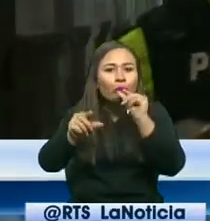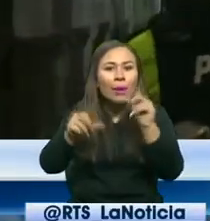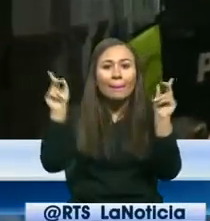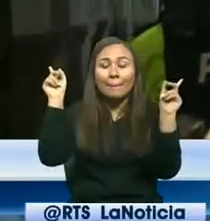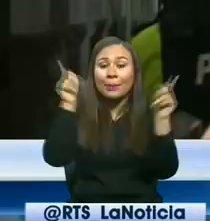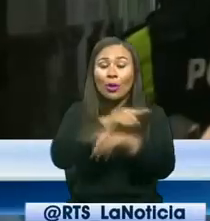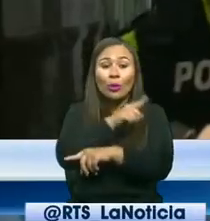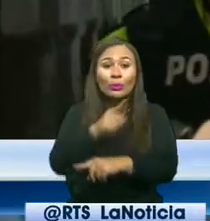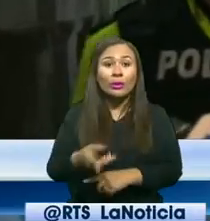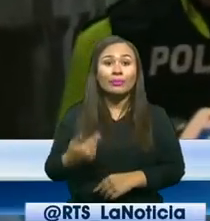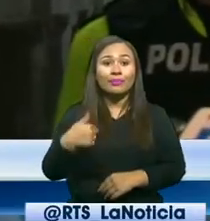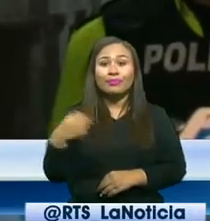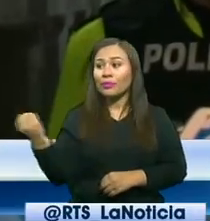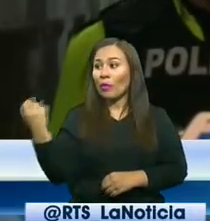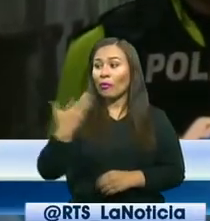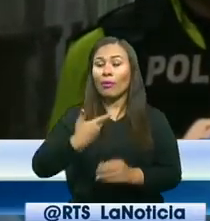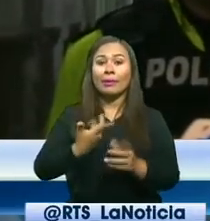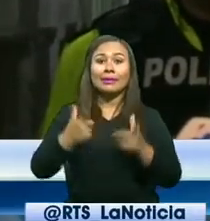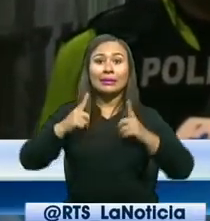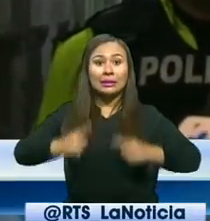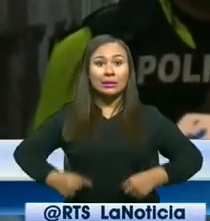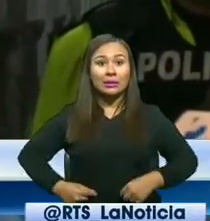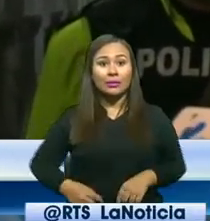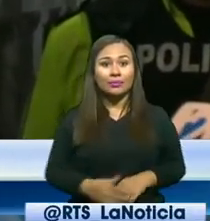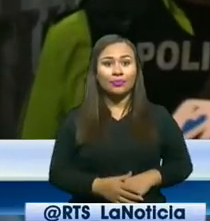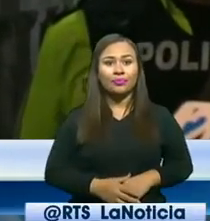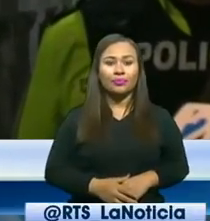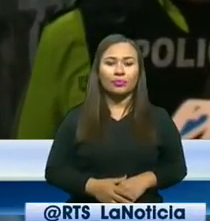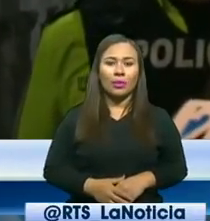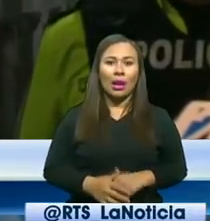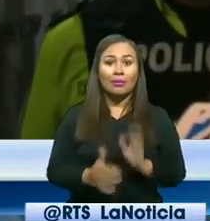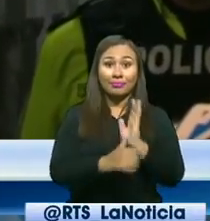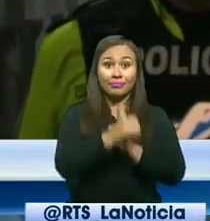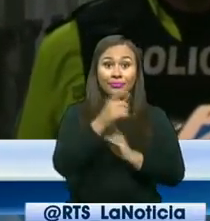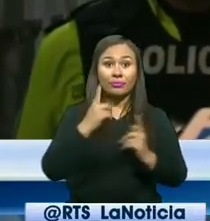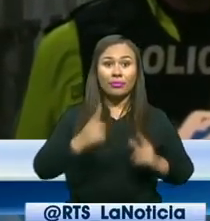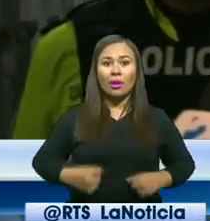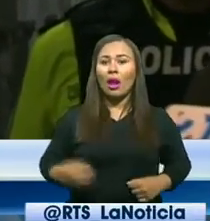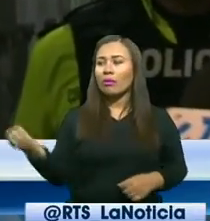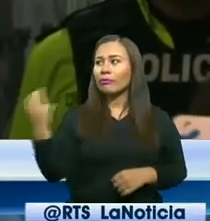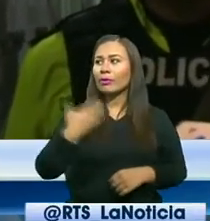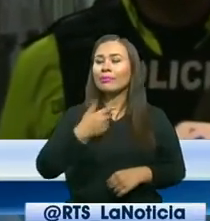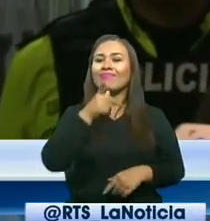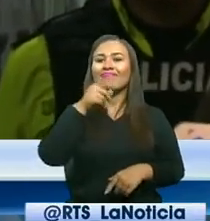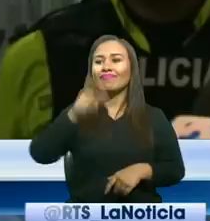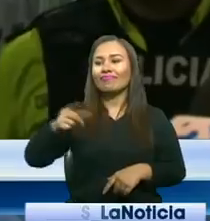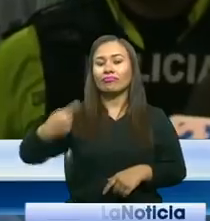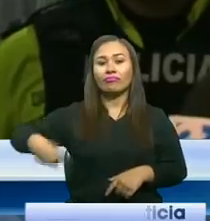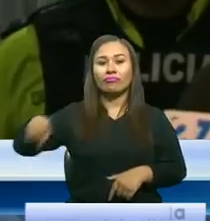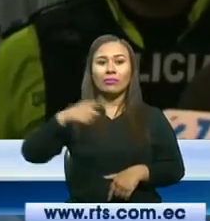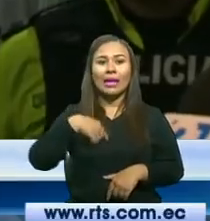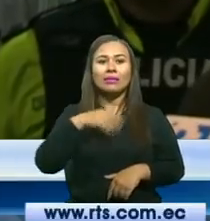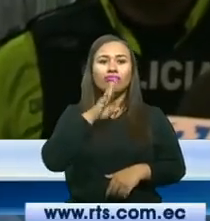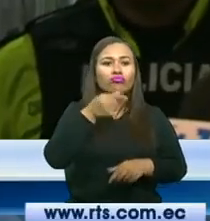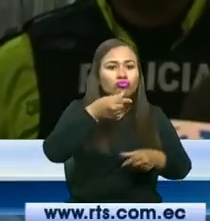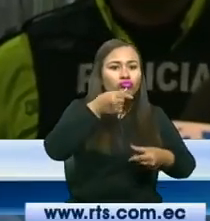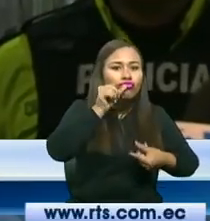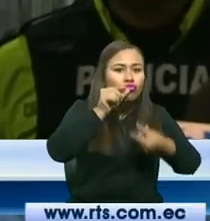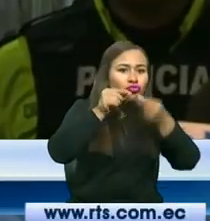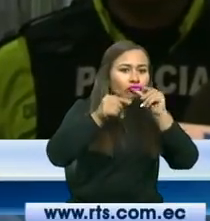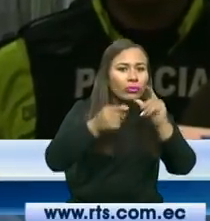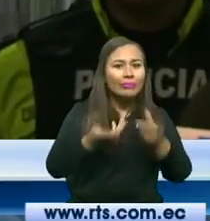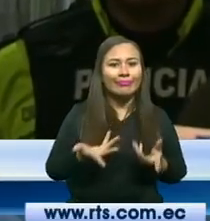de personas que habían consumido licor adulterado, básicamente una